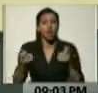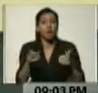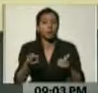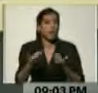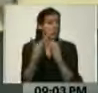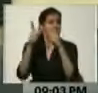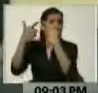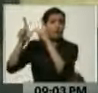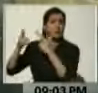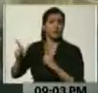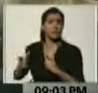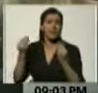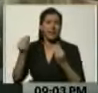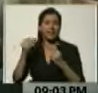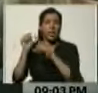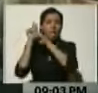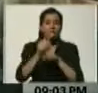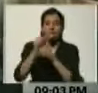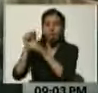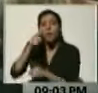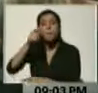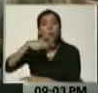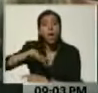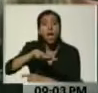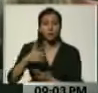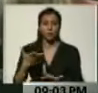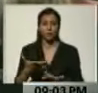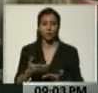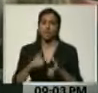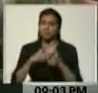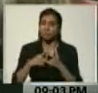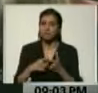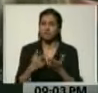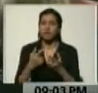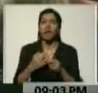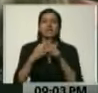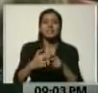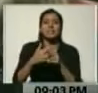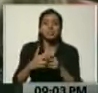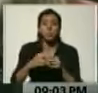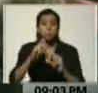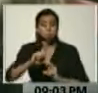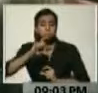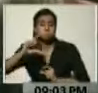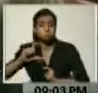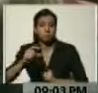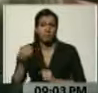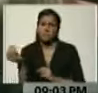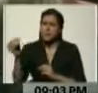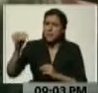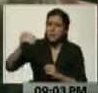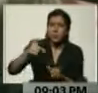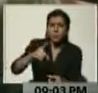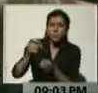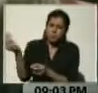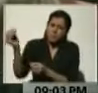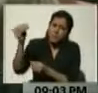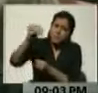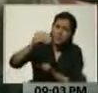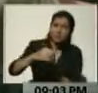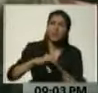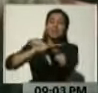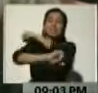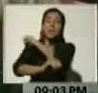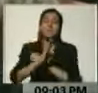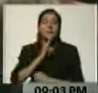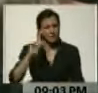todo es libre para explotar a los pueblos. Entonces nacieron los créditos indexados, las cuotas balón, las estafas bancarias,